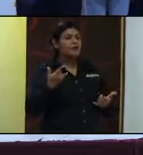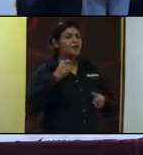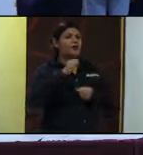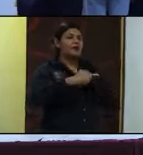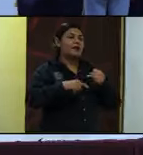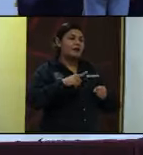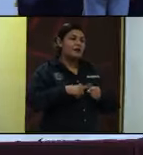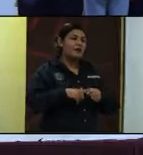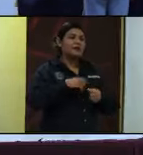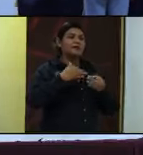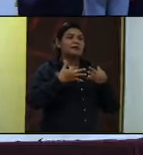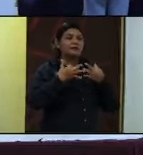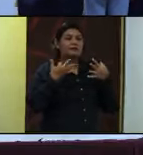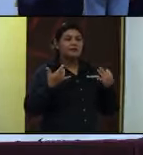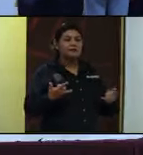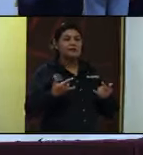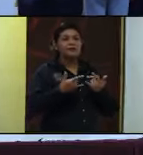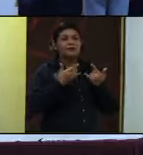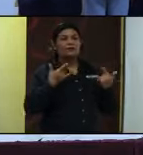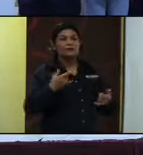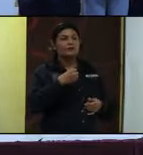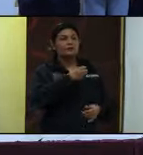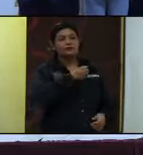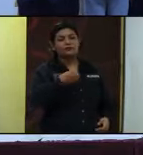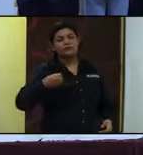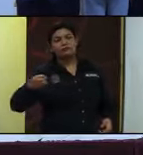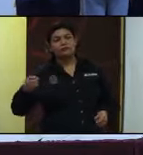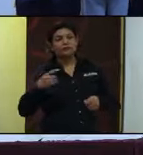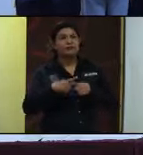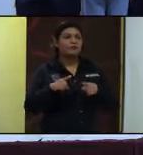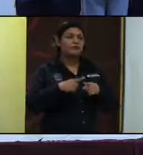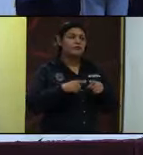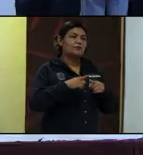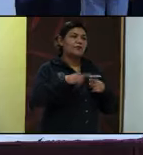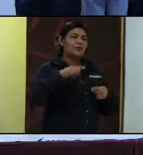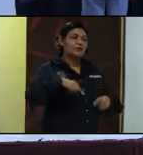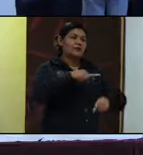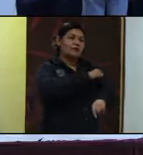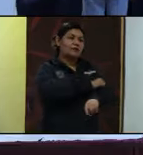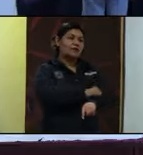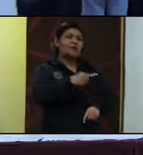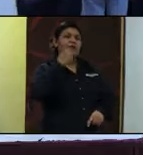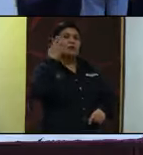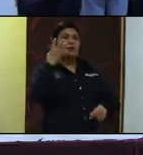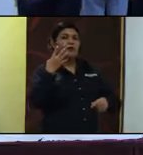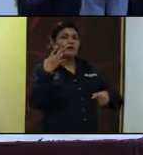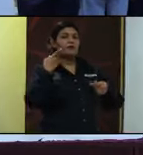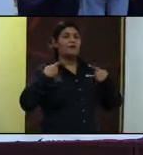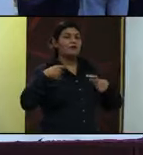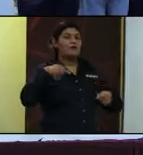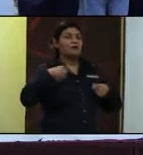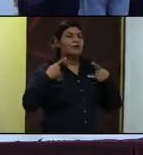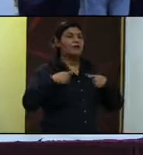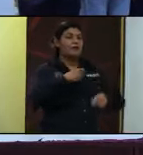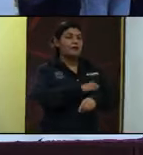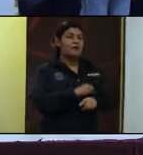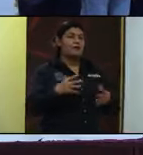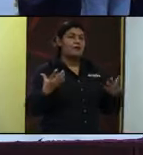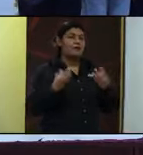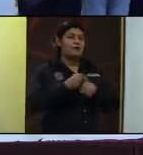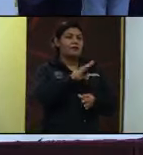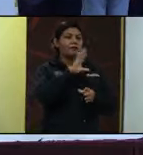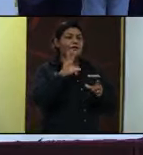cultura general, historia del pentatlón, y fueron elementos de aquí de Altamira, que fueron 4 elementos que participaron. Se completó el